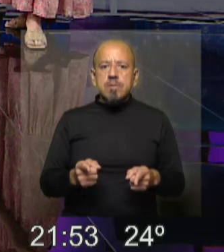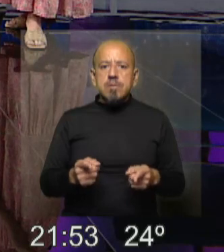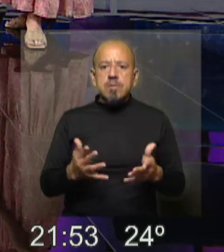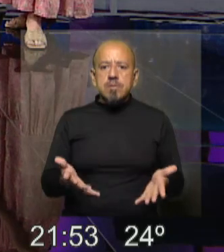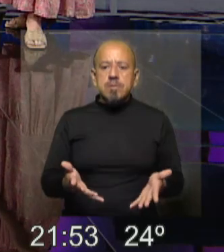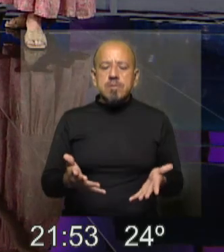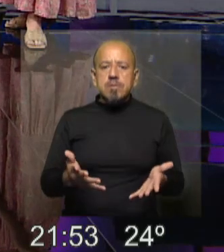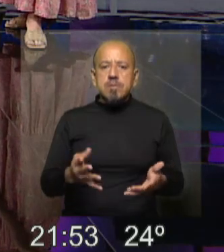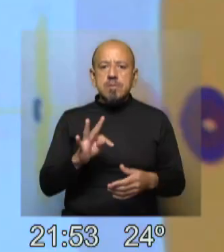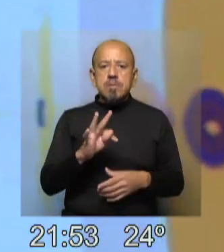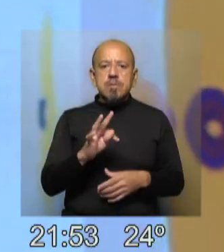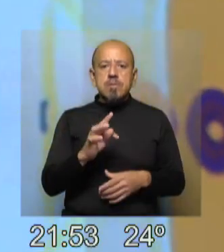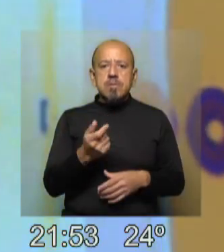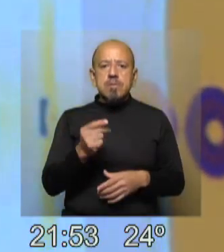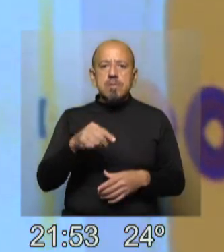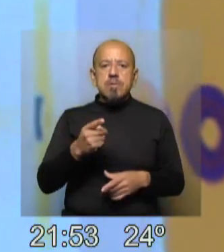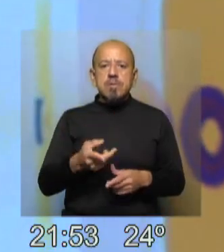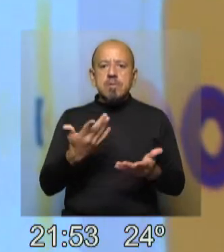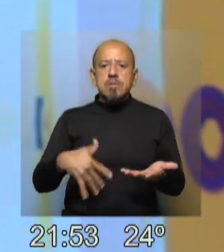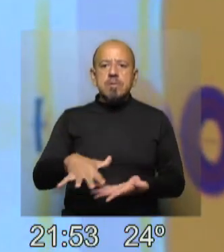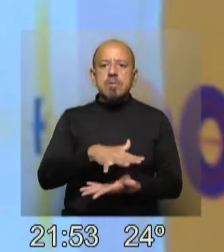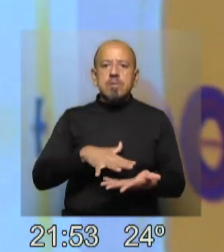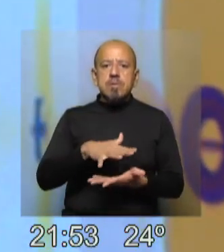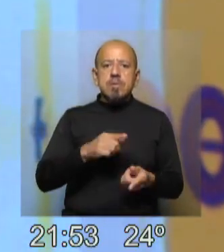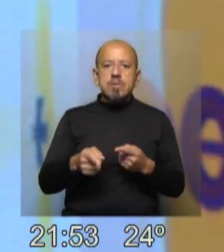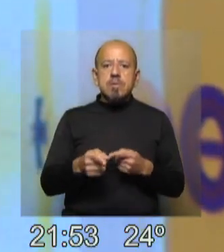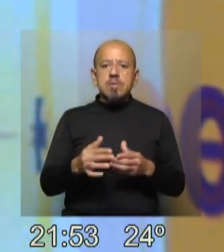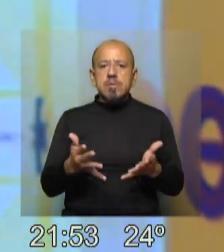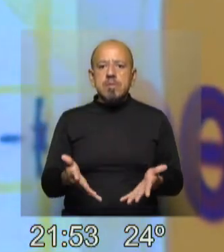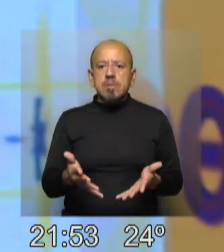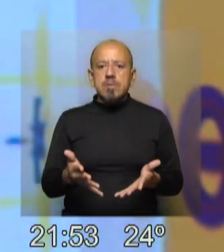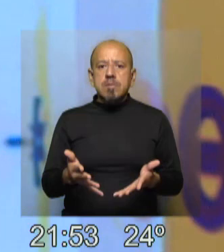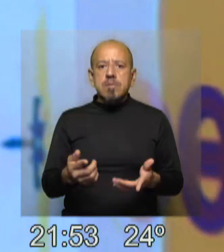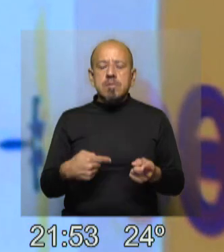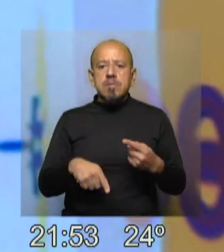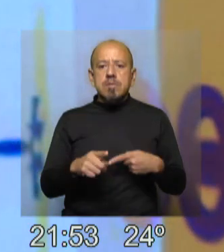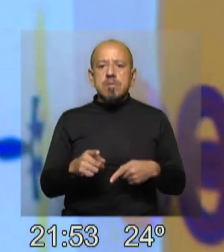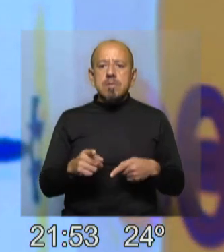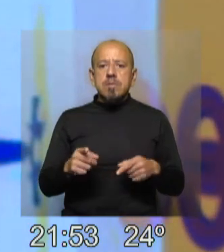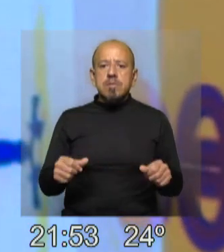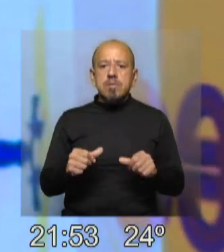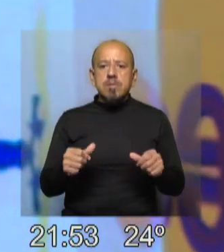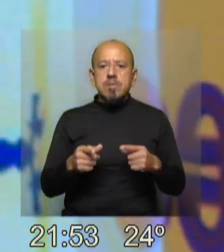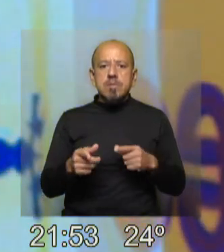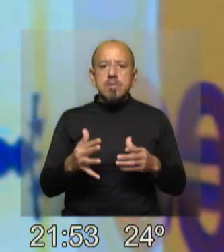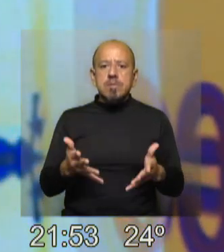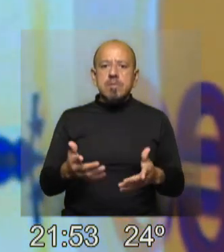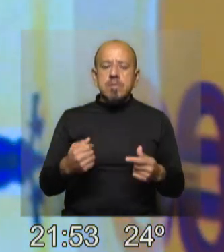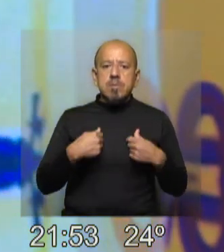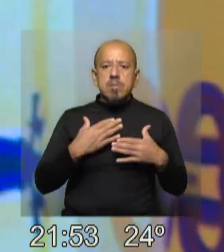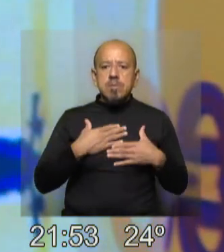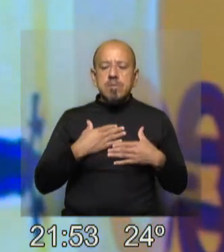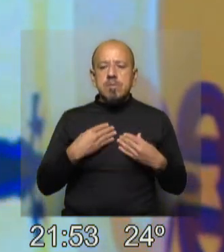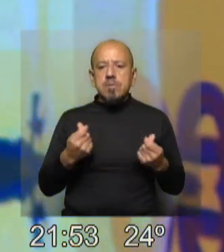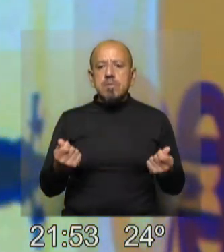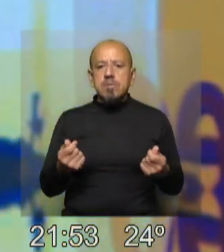los lugares donde tiene que estar. Los barrios, la ciudad del interior, digo, vivirlo y hacerlo vivir como nosotros lo